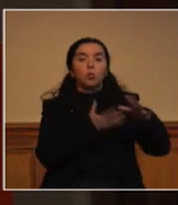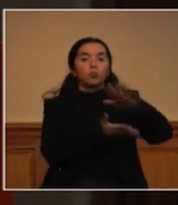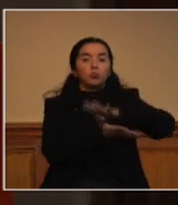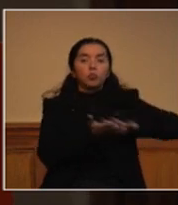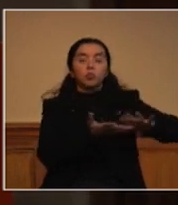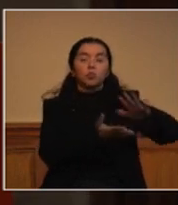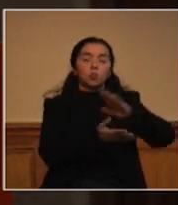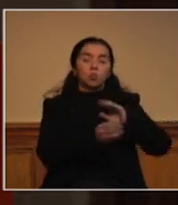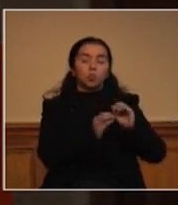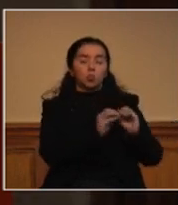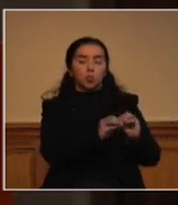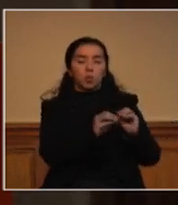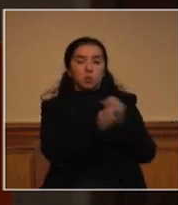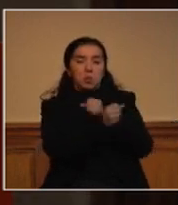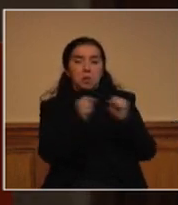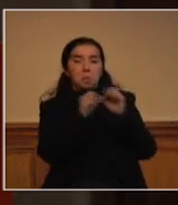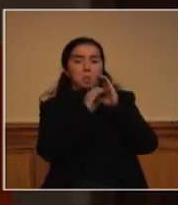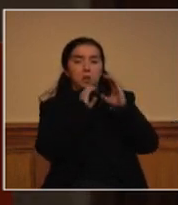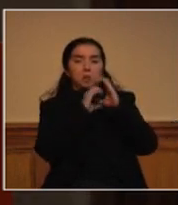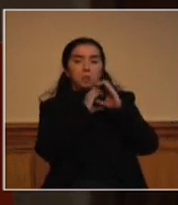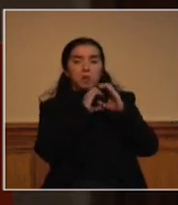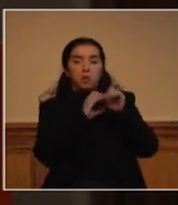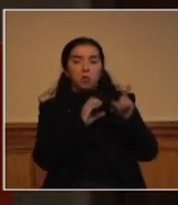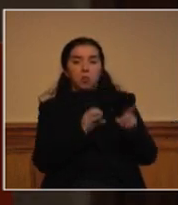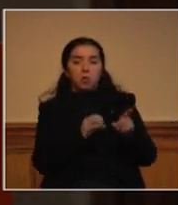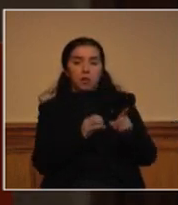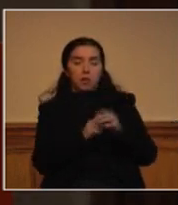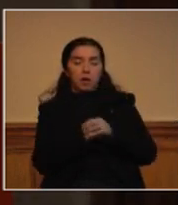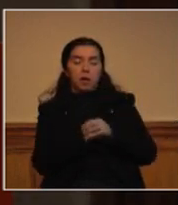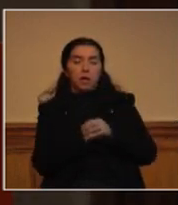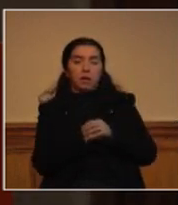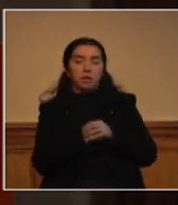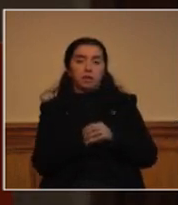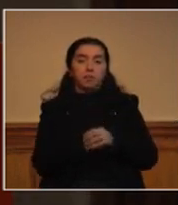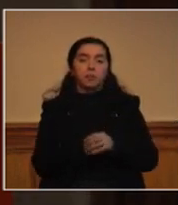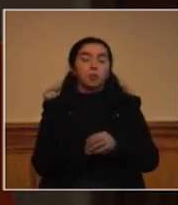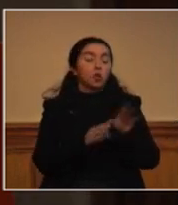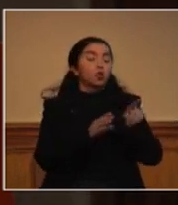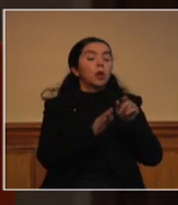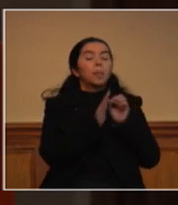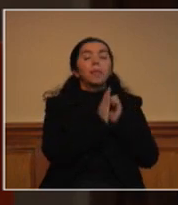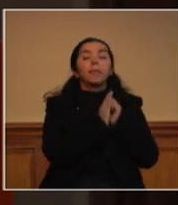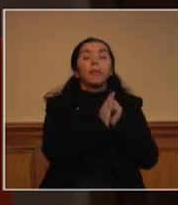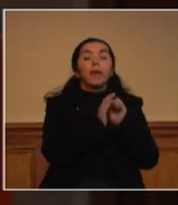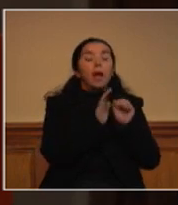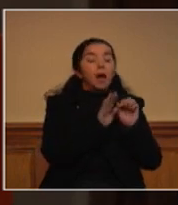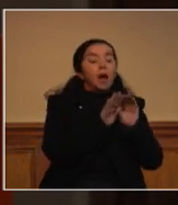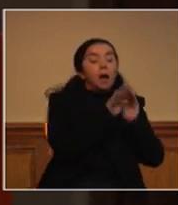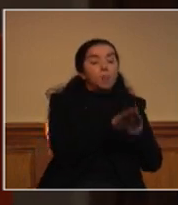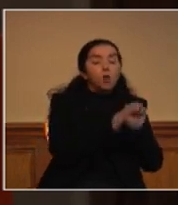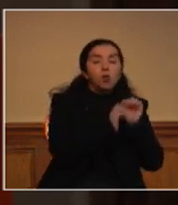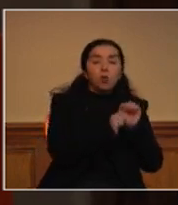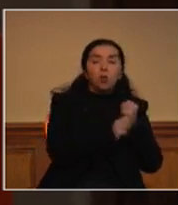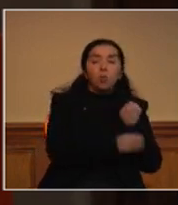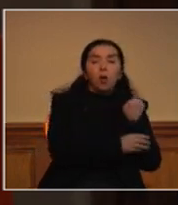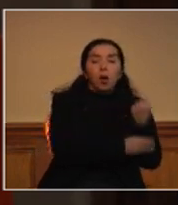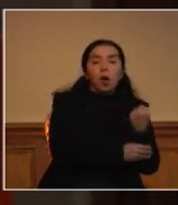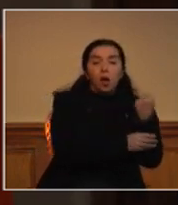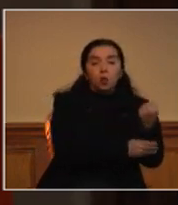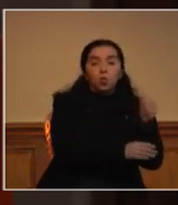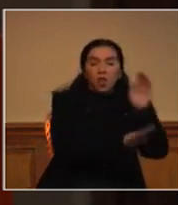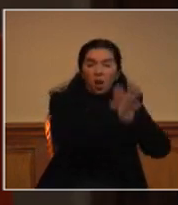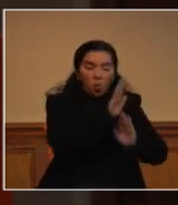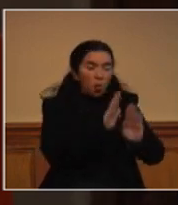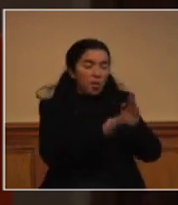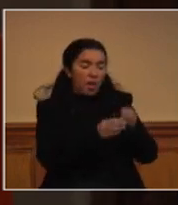decía, donde se consideraba que el tratamiento era puramente asistencial. Entonces el niño estaba en el aula, pero aunque estuviera